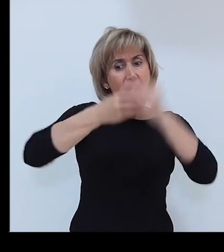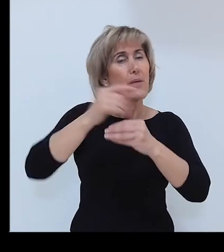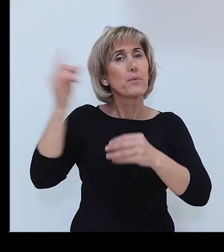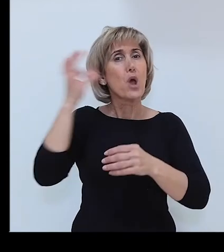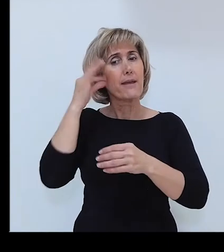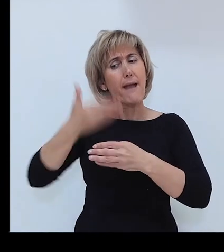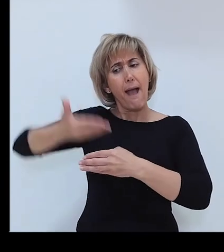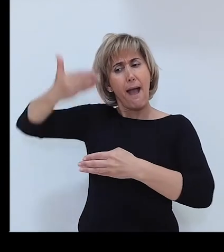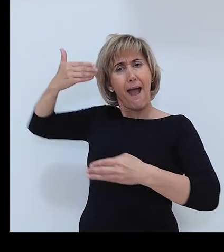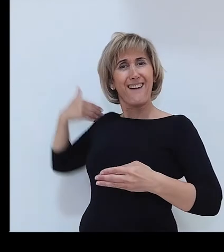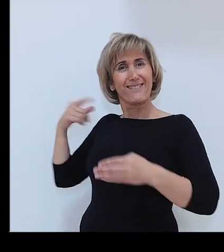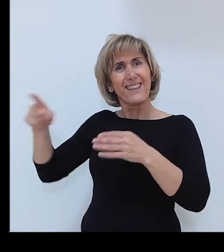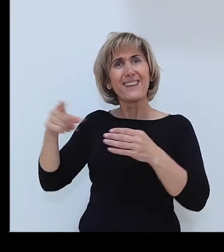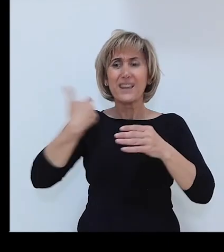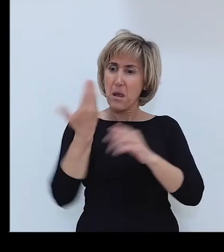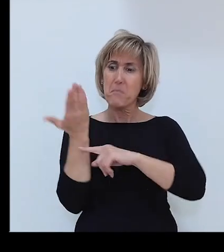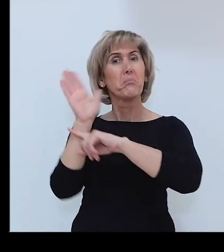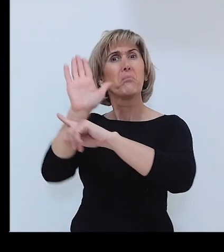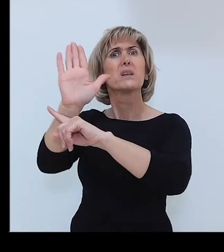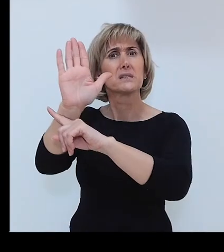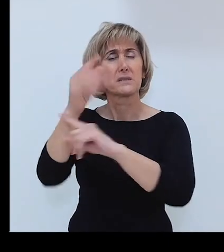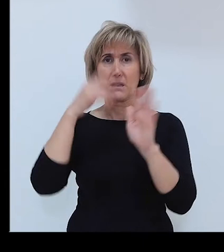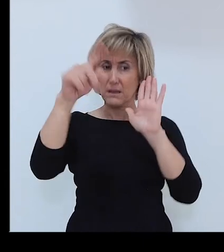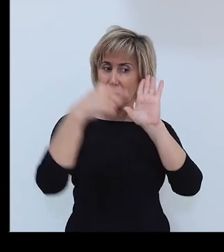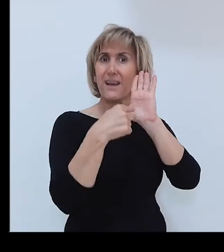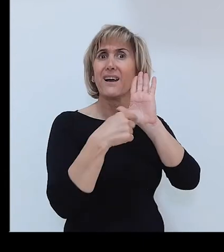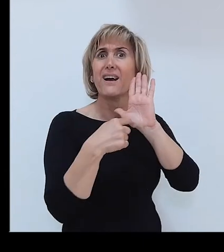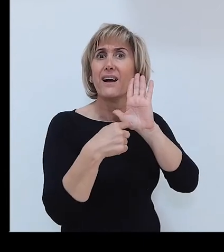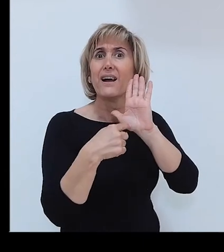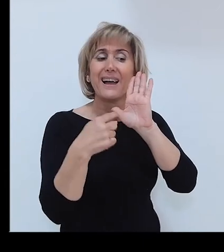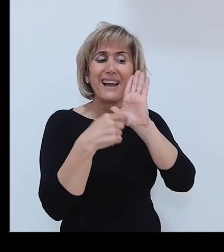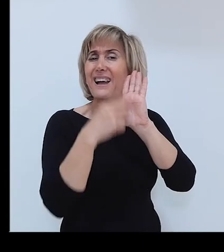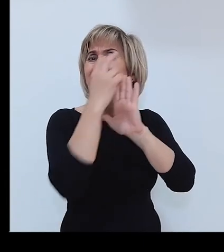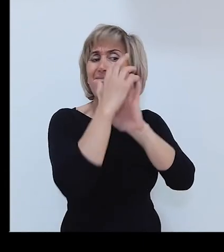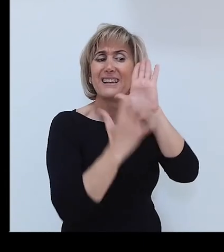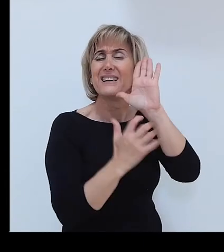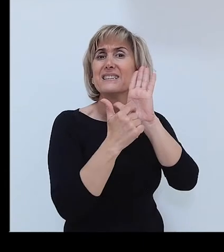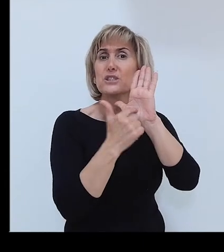y ella ya la pone antes encima de la mesa y dice,